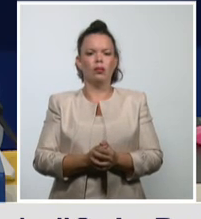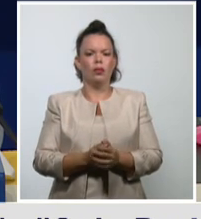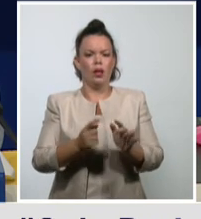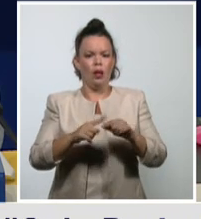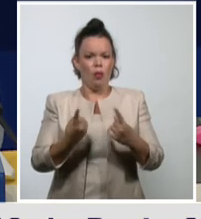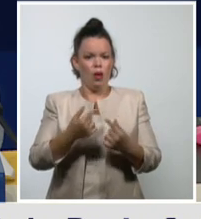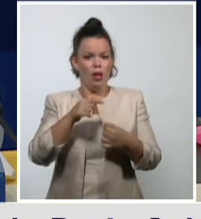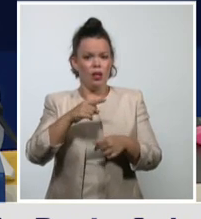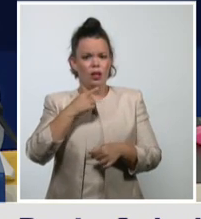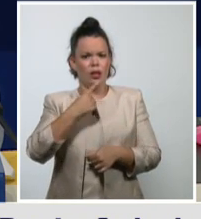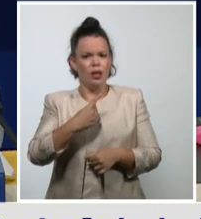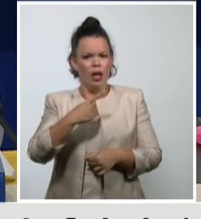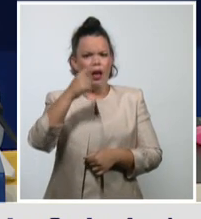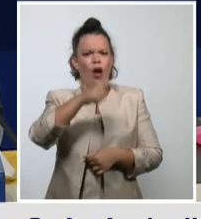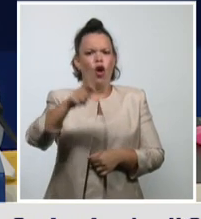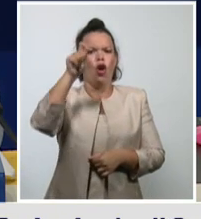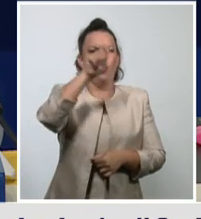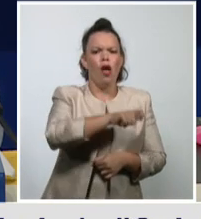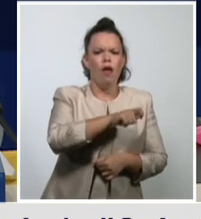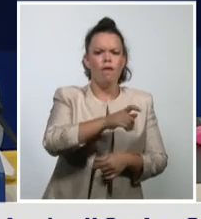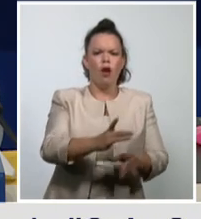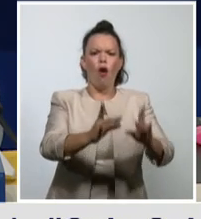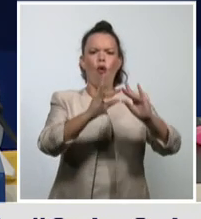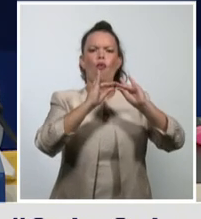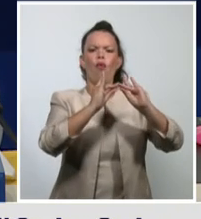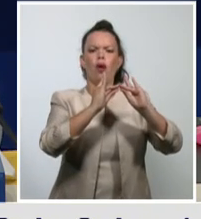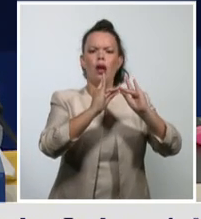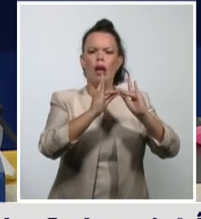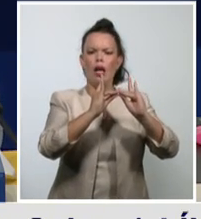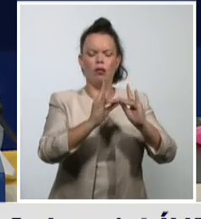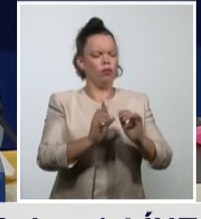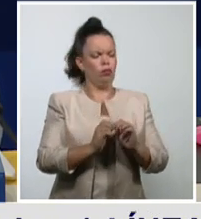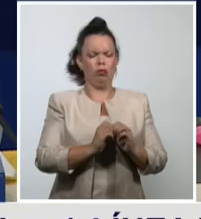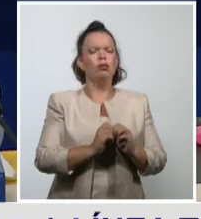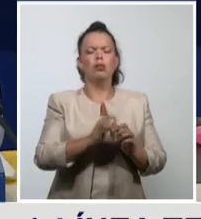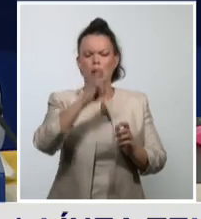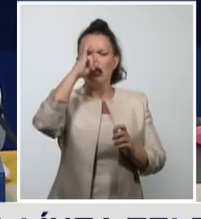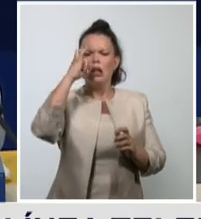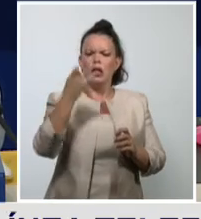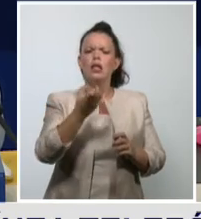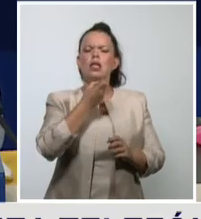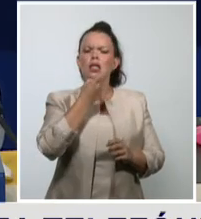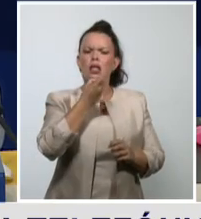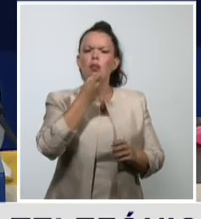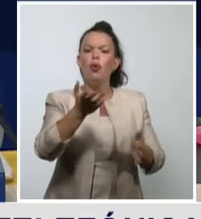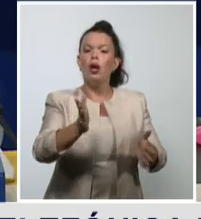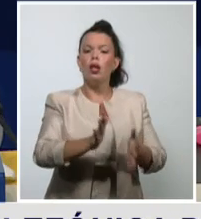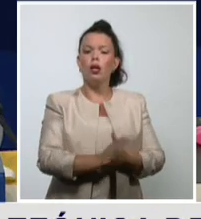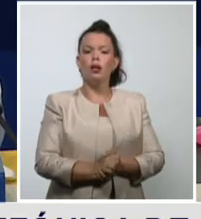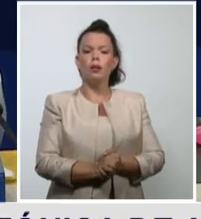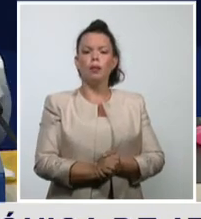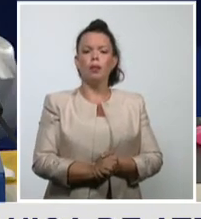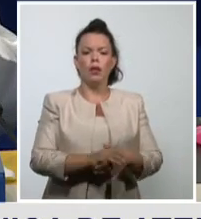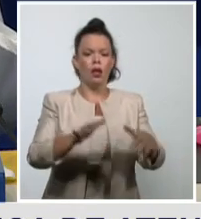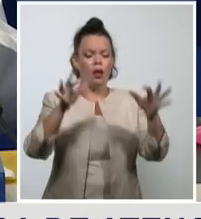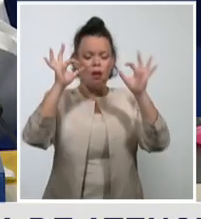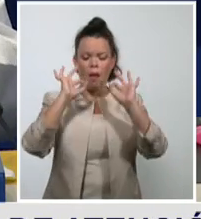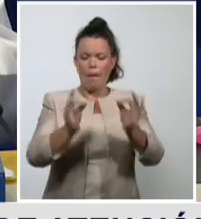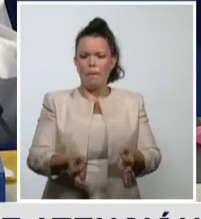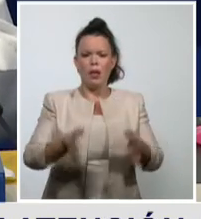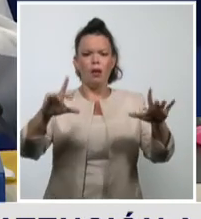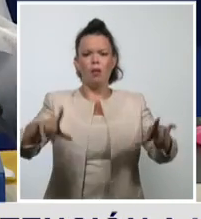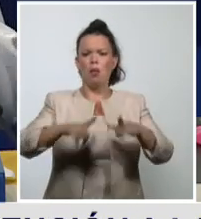la realización de funerales. Sí, en los funerales, bueno, pues hacerlo lo mismo que está establecido, o sea, evitar